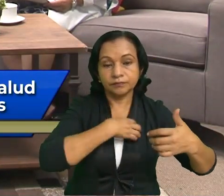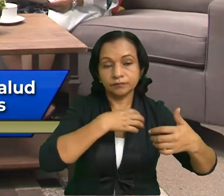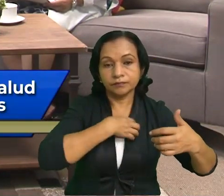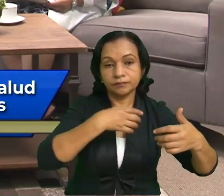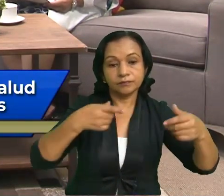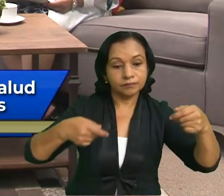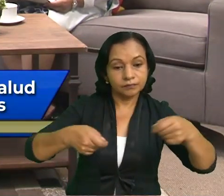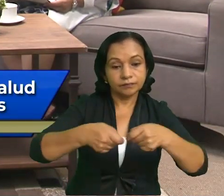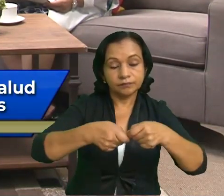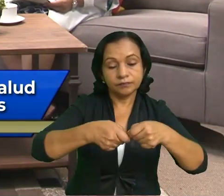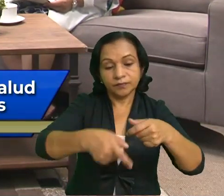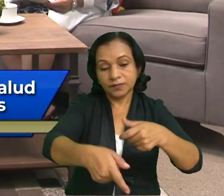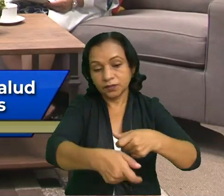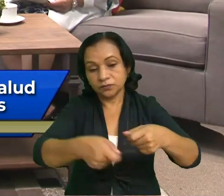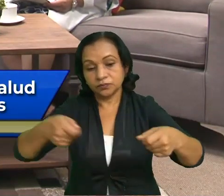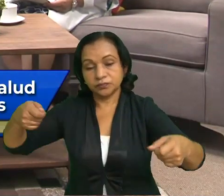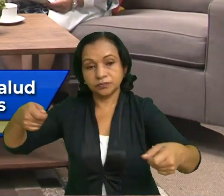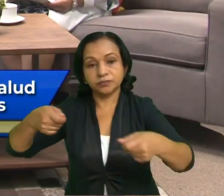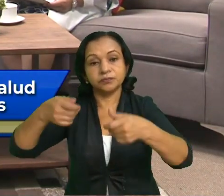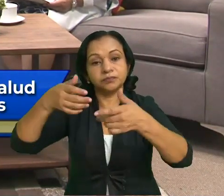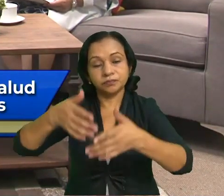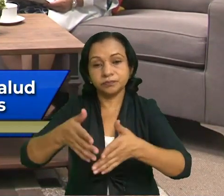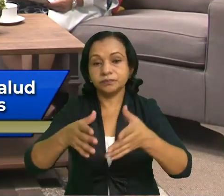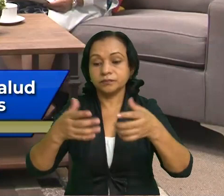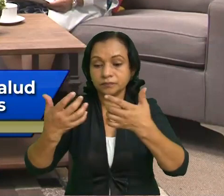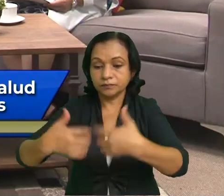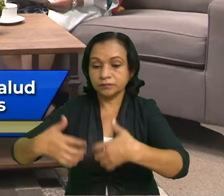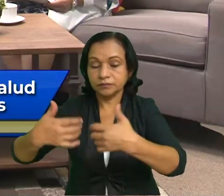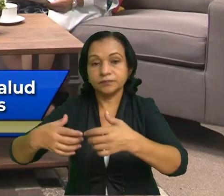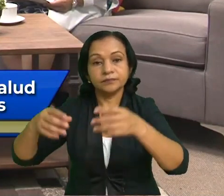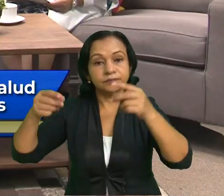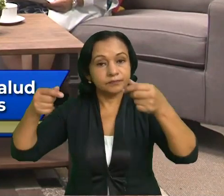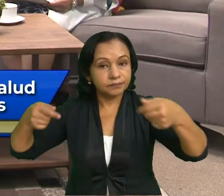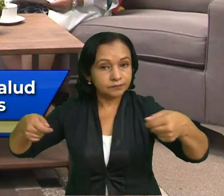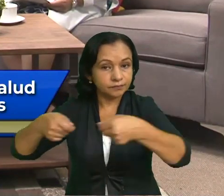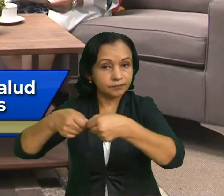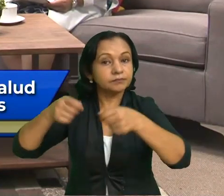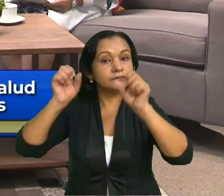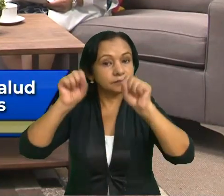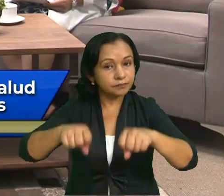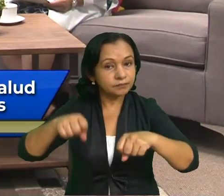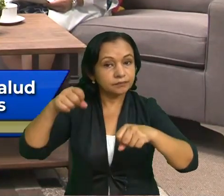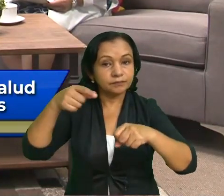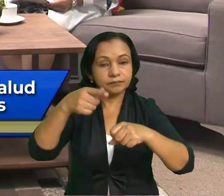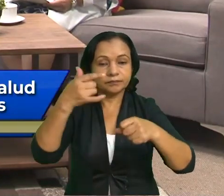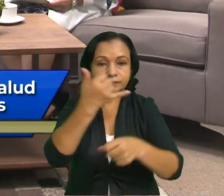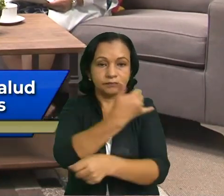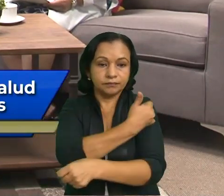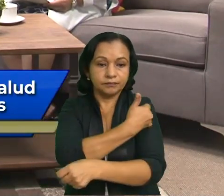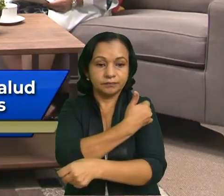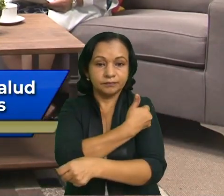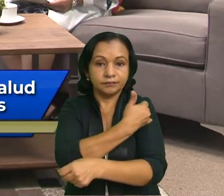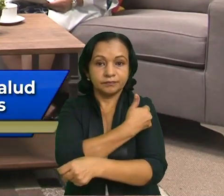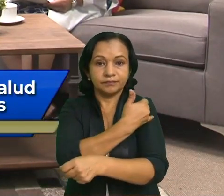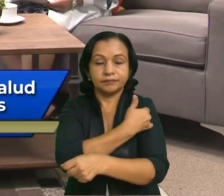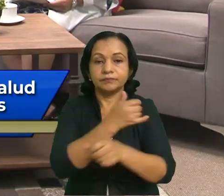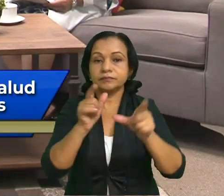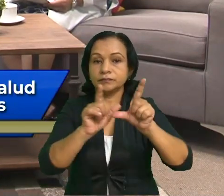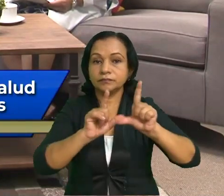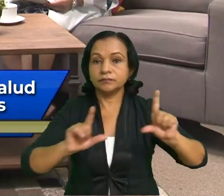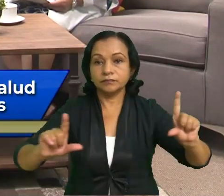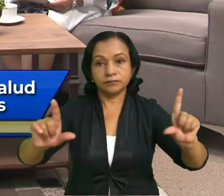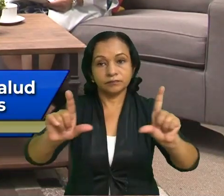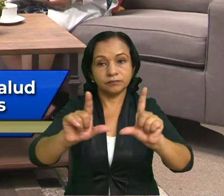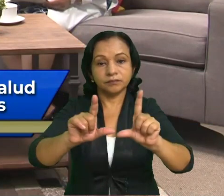y específicamente en bilwi que era la situación que se miraba de mayor riesgo tomando en cuenta que el hospital ahí está en unas condiciones que con las